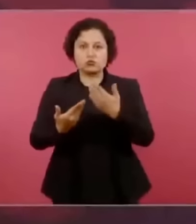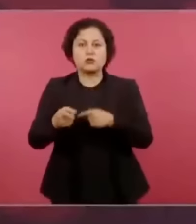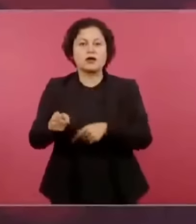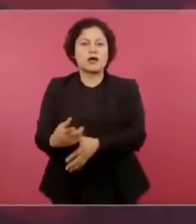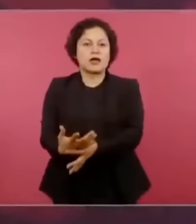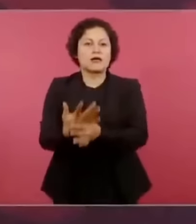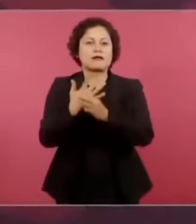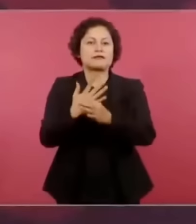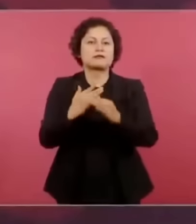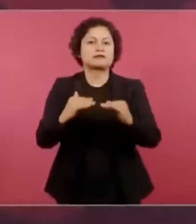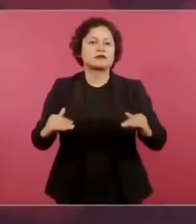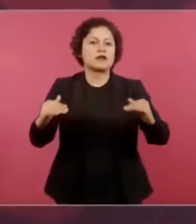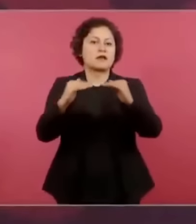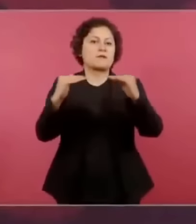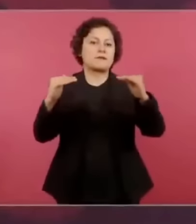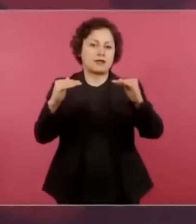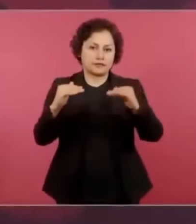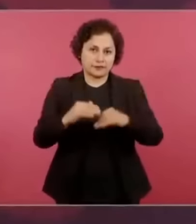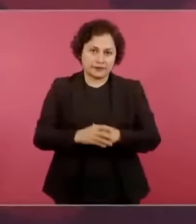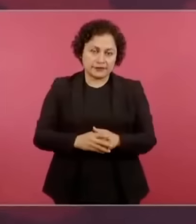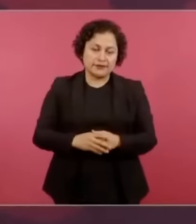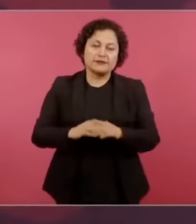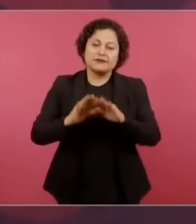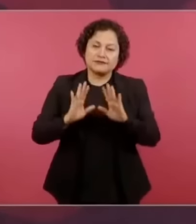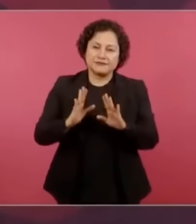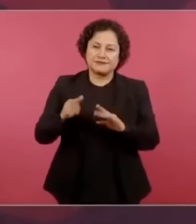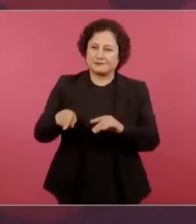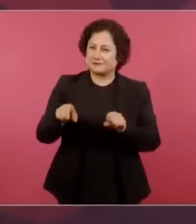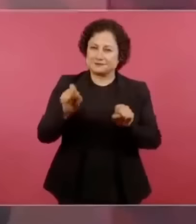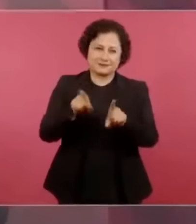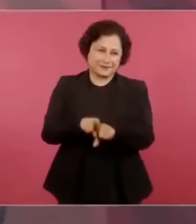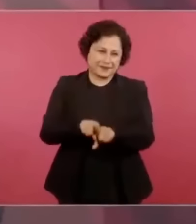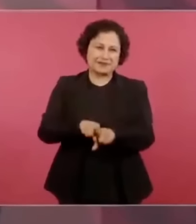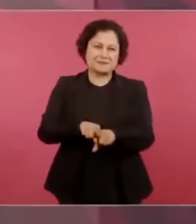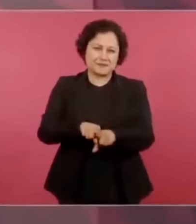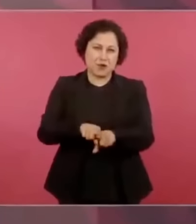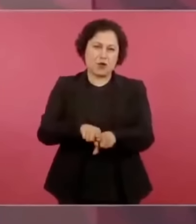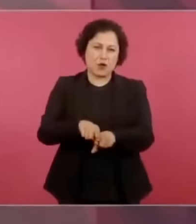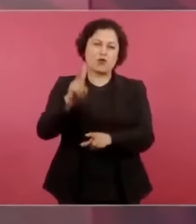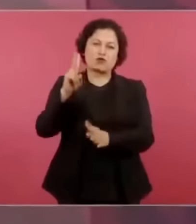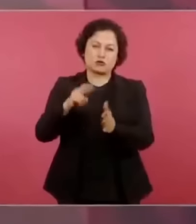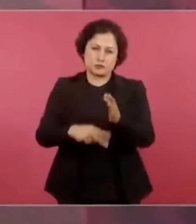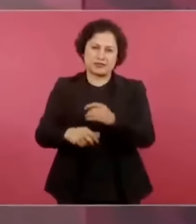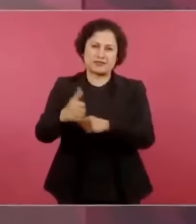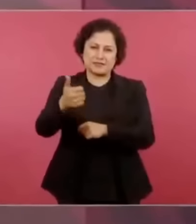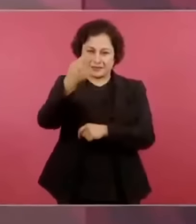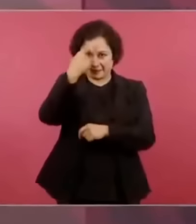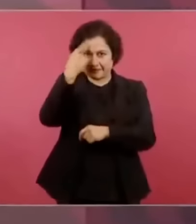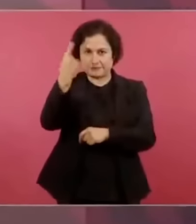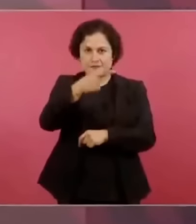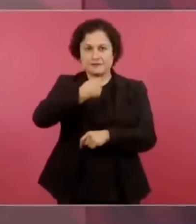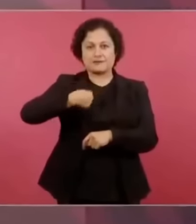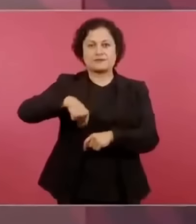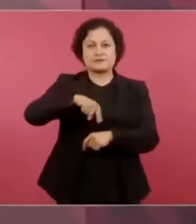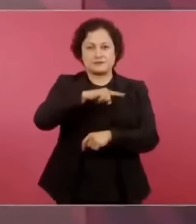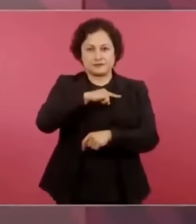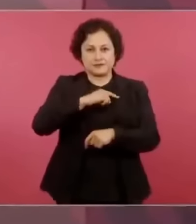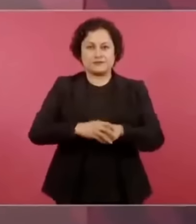lo que nos aplicaron en el 2006 a nosotros. Ya cuando es empate técnico,